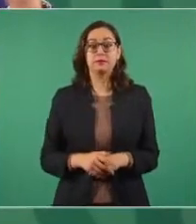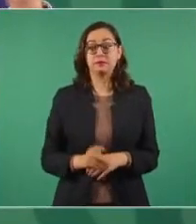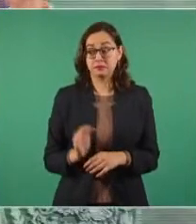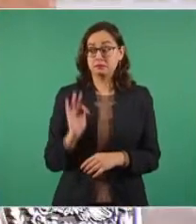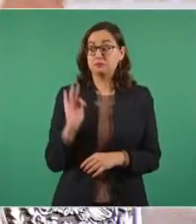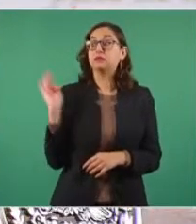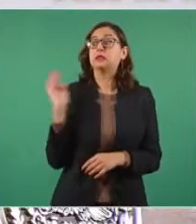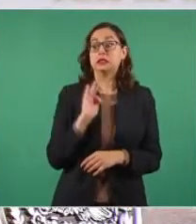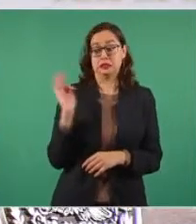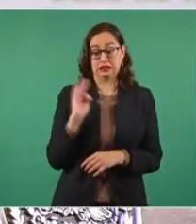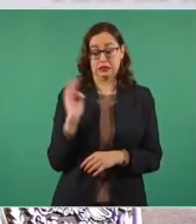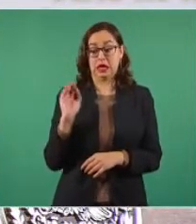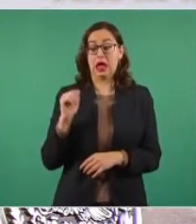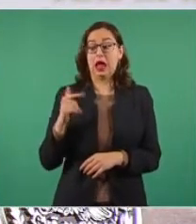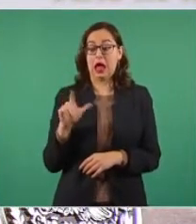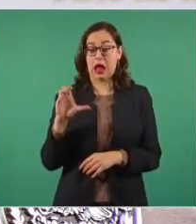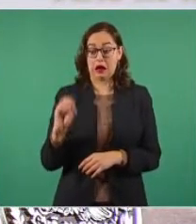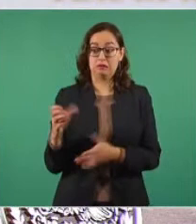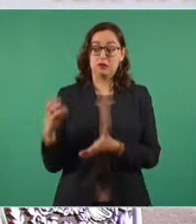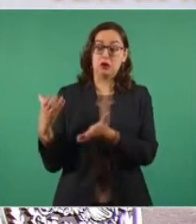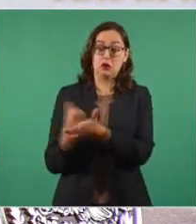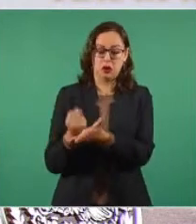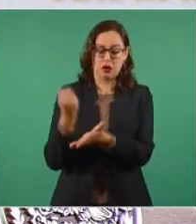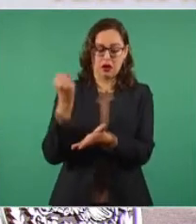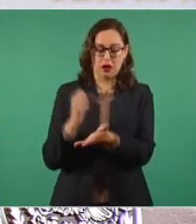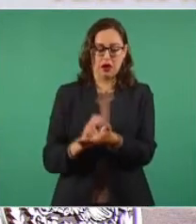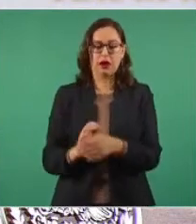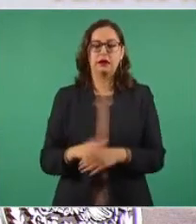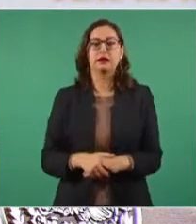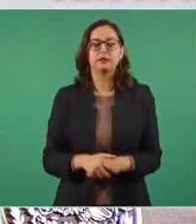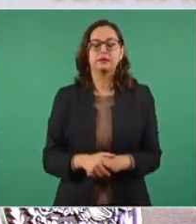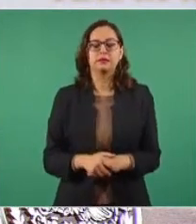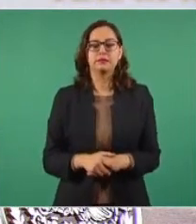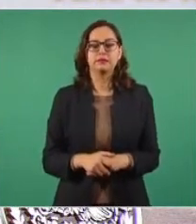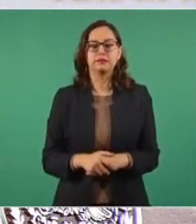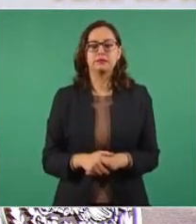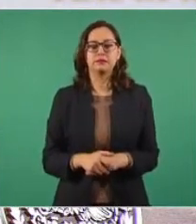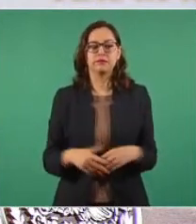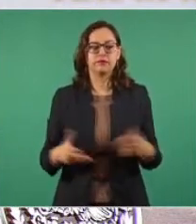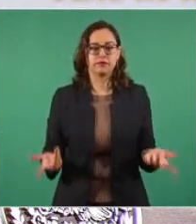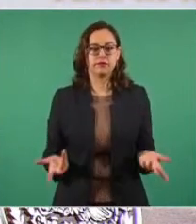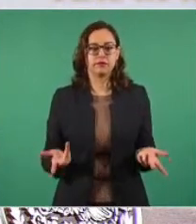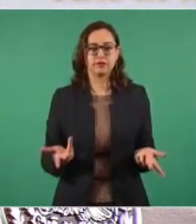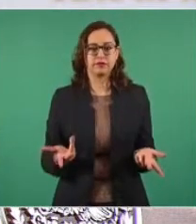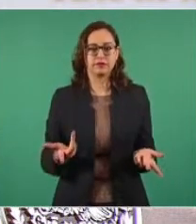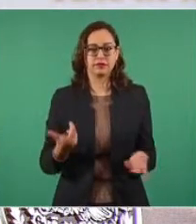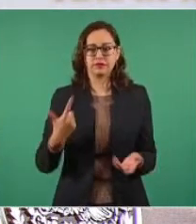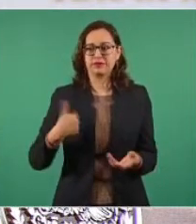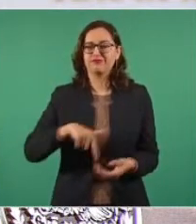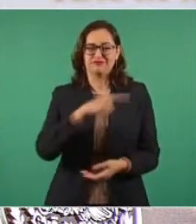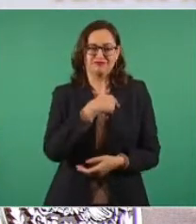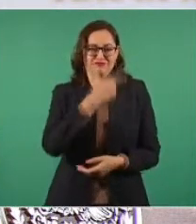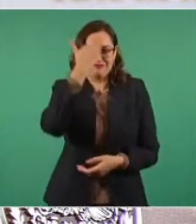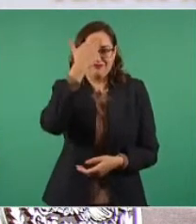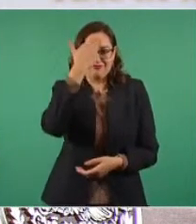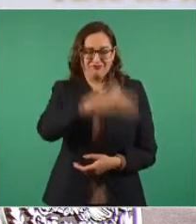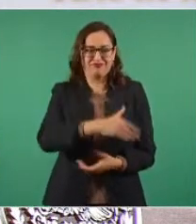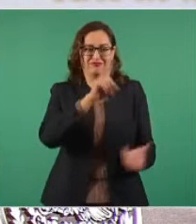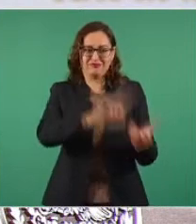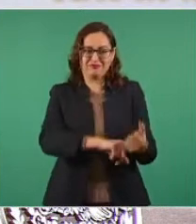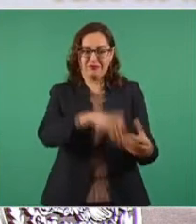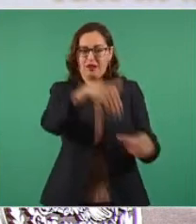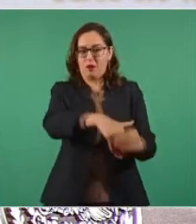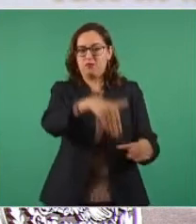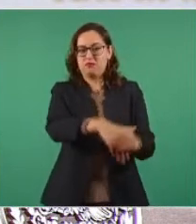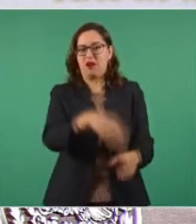encontrar nosotros sabíamos de que han rellenado las urnas que habían